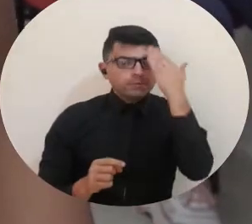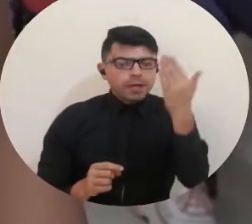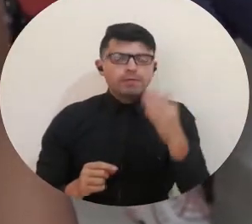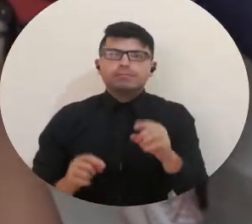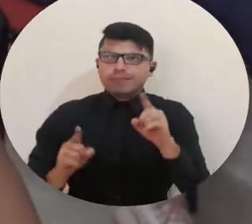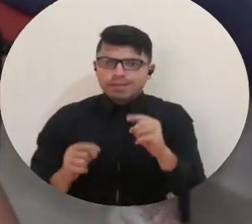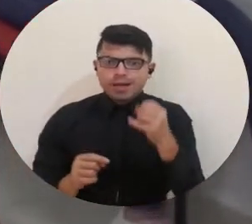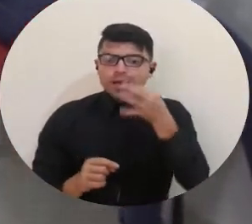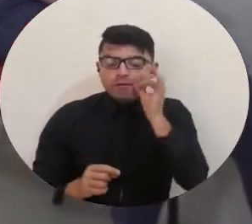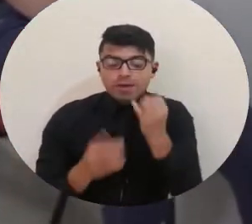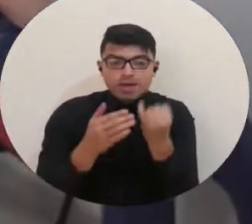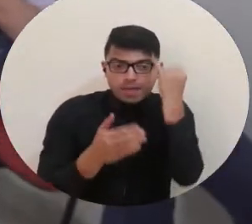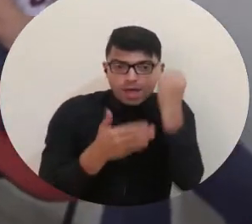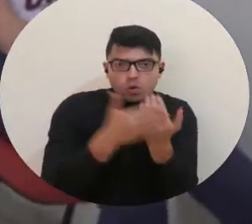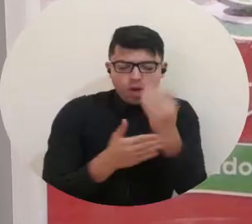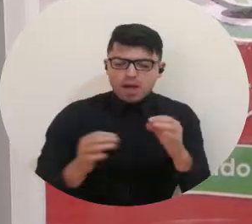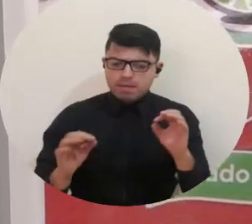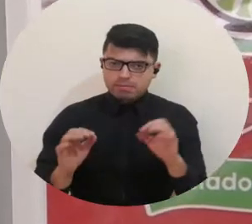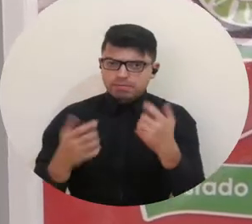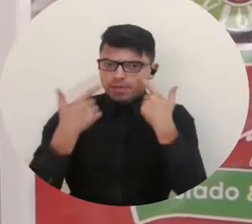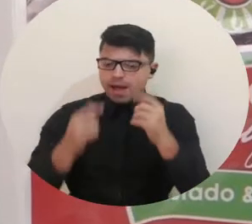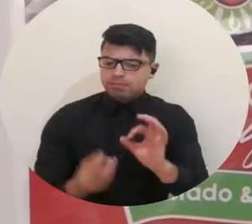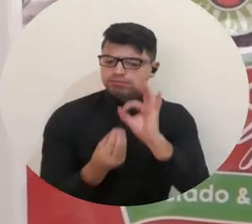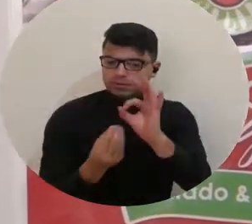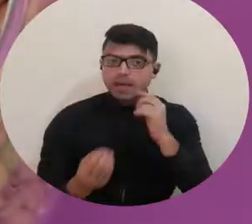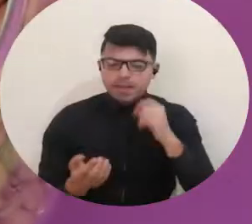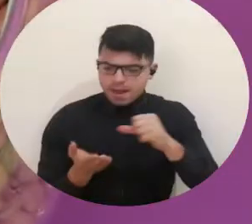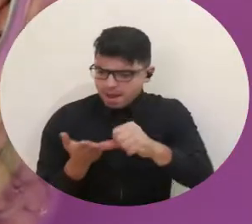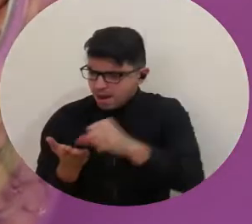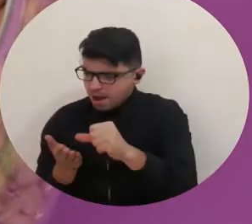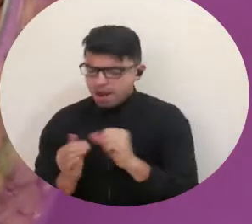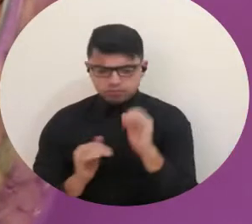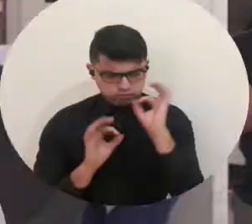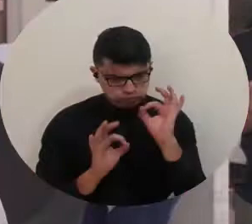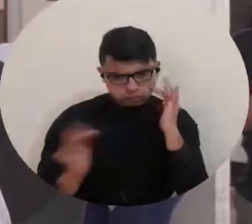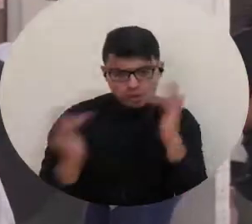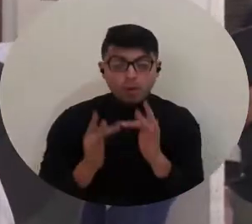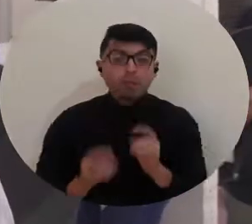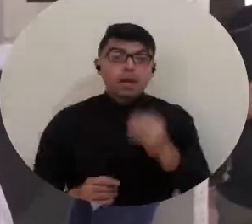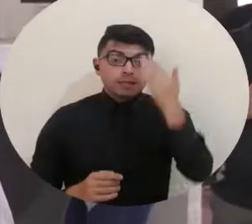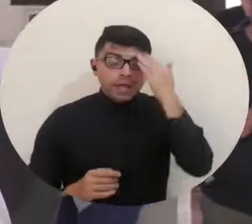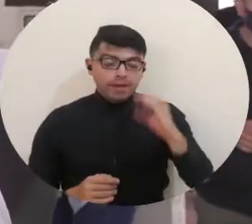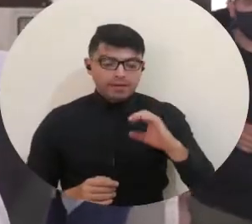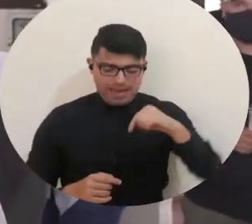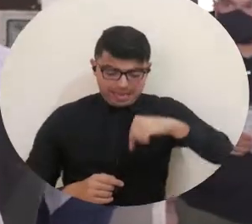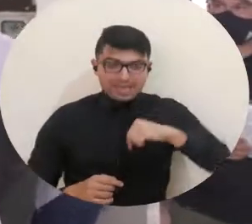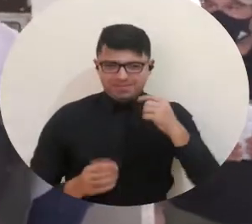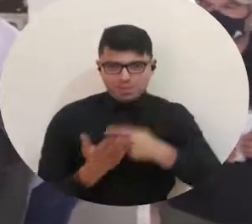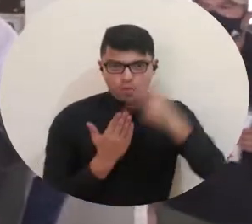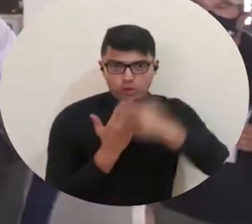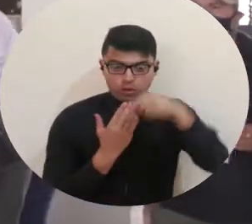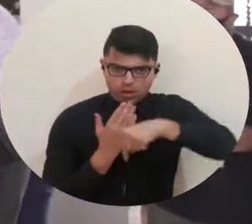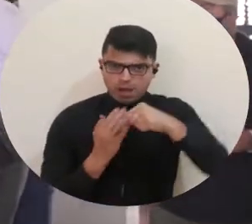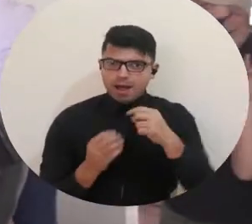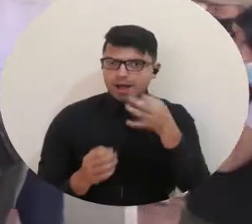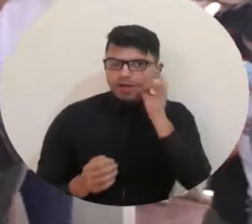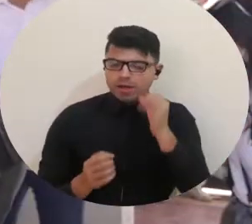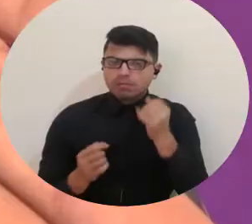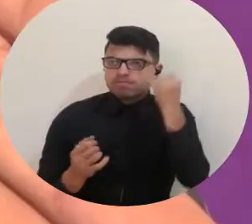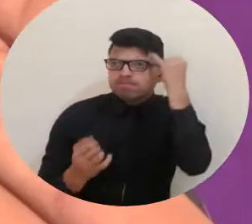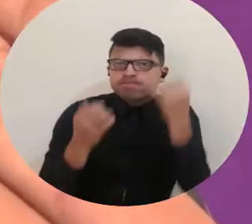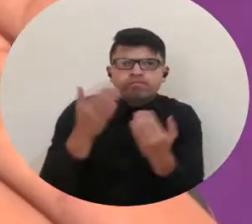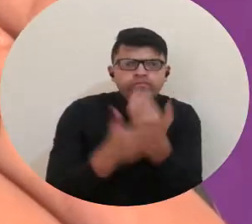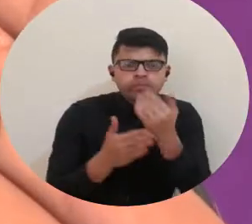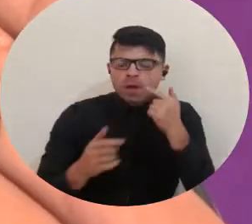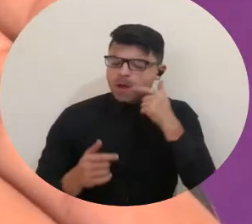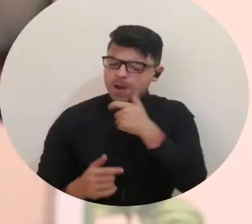demanda innovación, que la vuelvan más eficientes y que aligeren su estructura de costo. El clúster del café es una iniciativa que surge en función